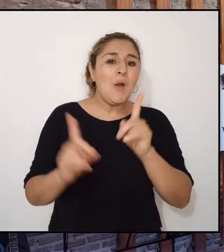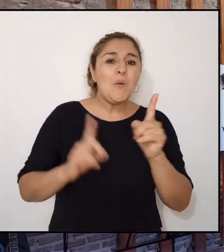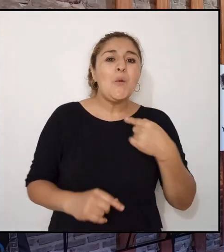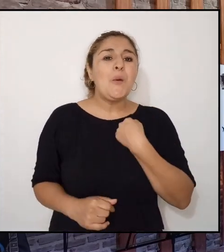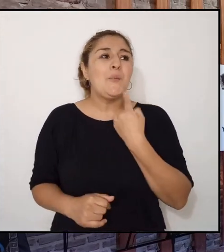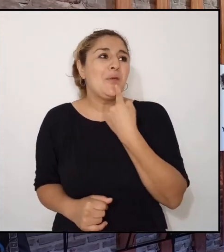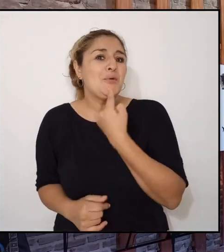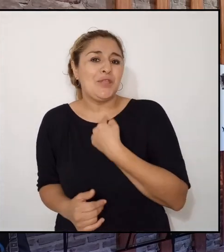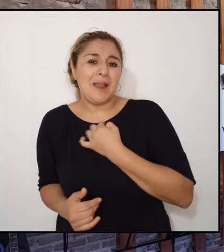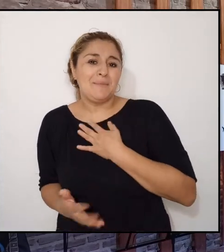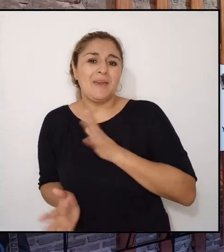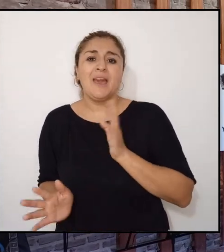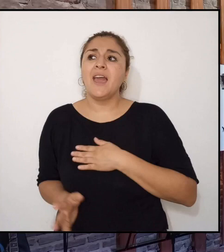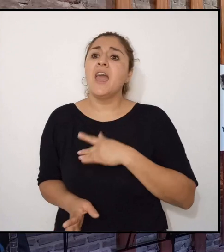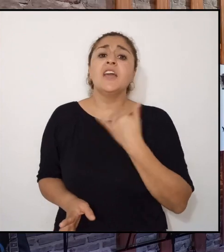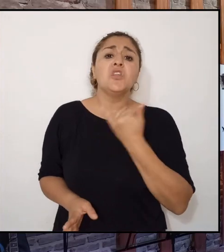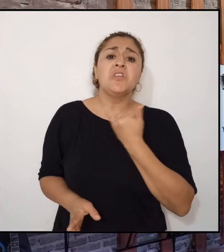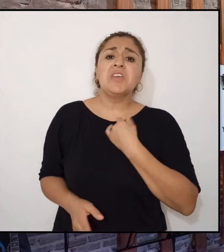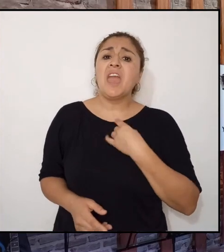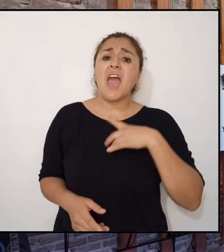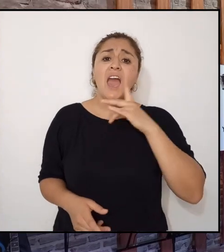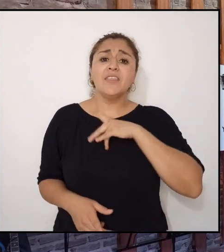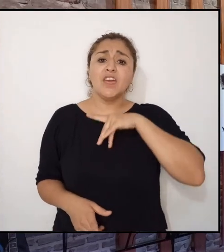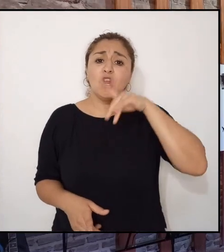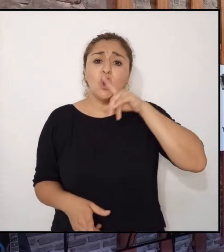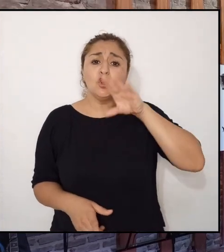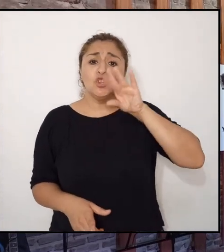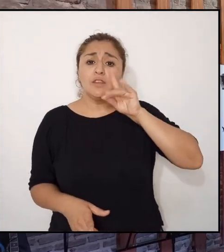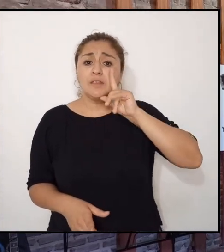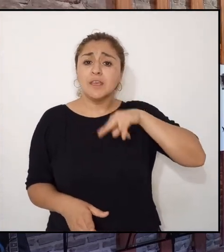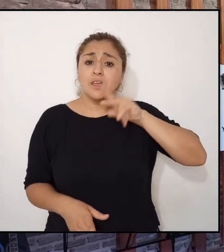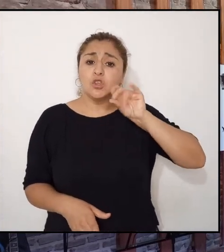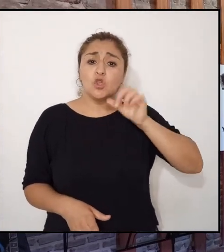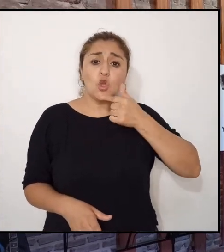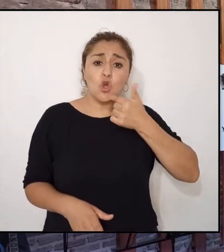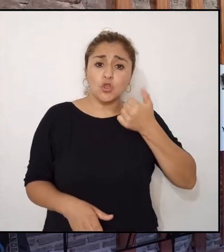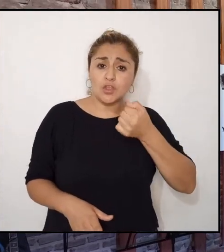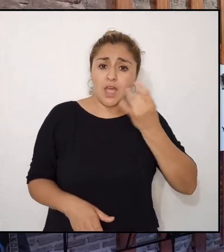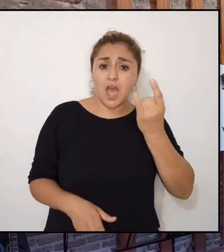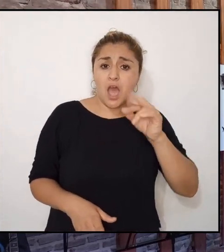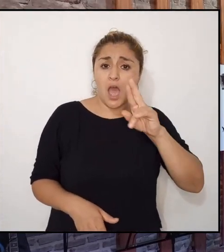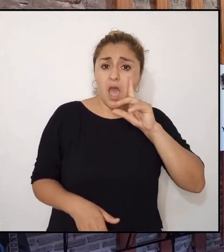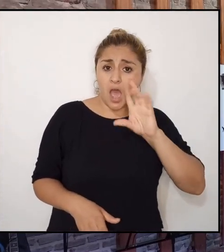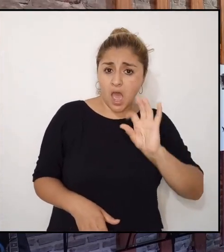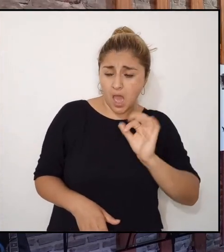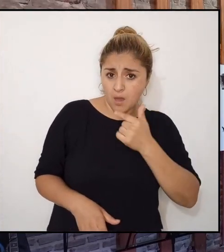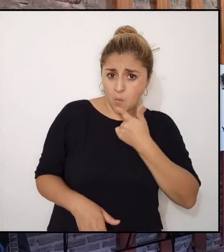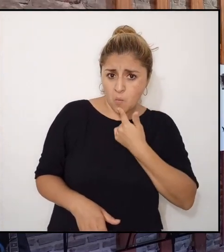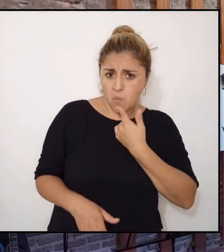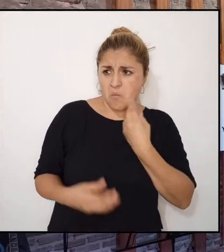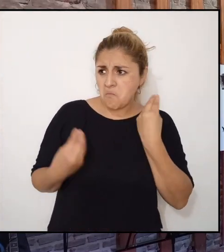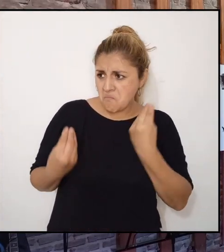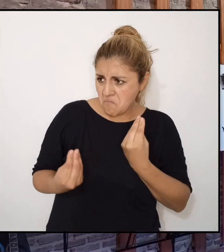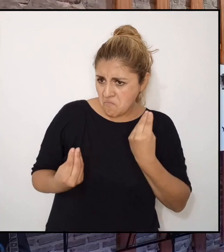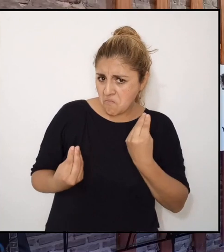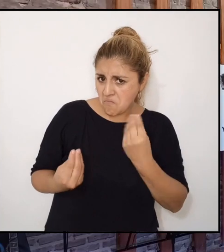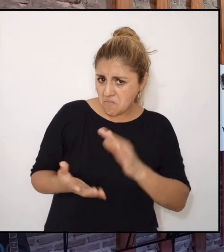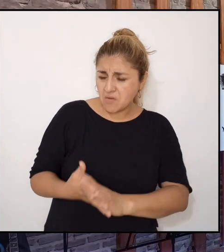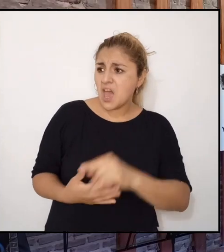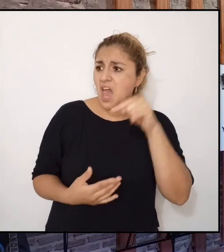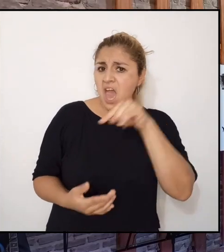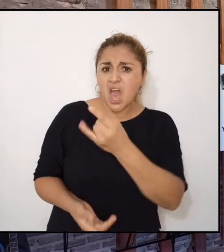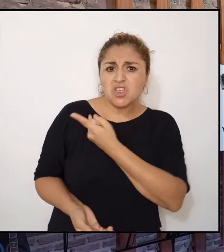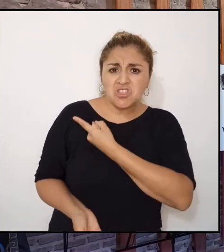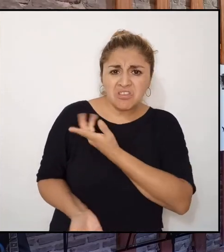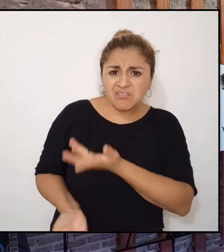Todos los alumnos me lo preguntan muchas veces. ¿Y los dinosaurios dónde están? Ah, están en el museo. Ah, pero eso